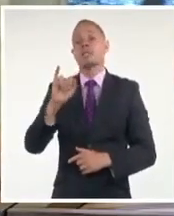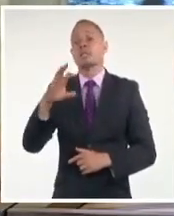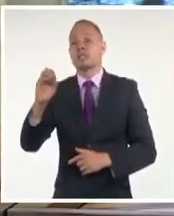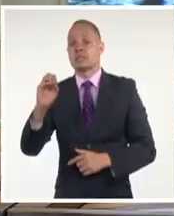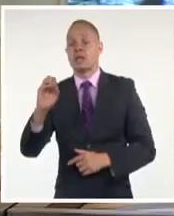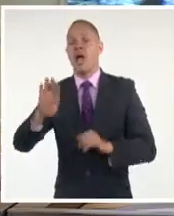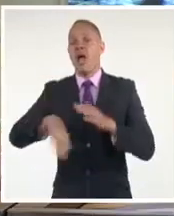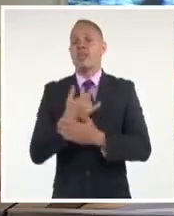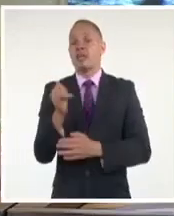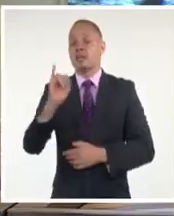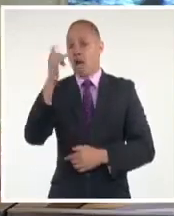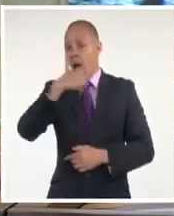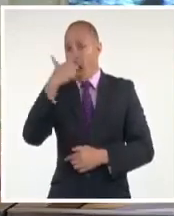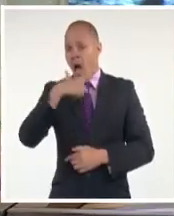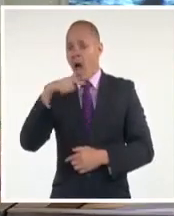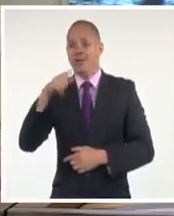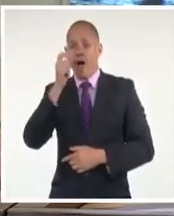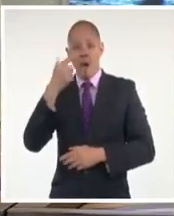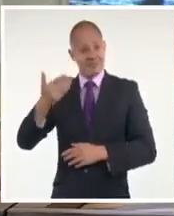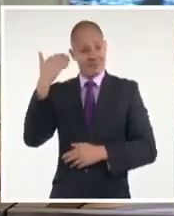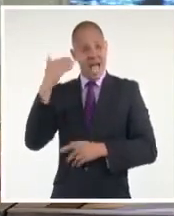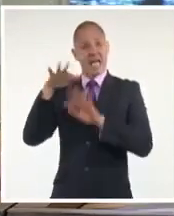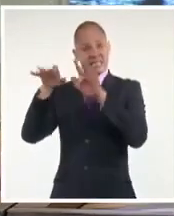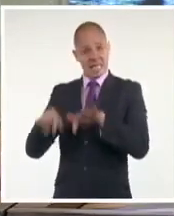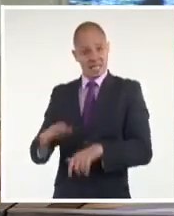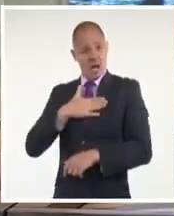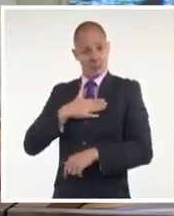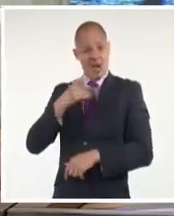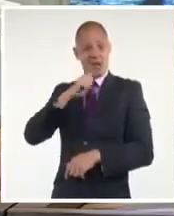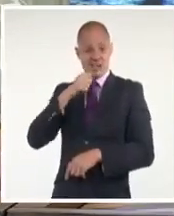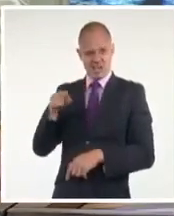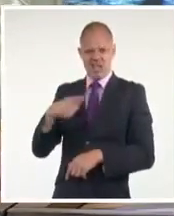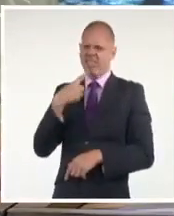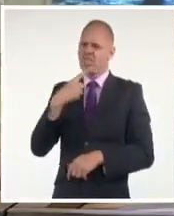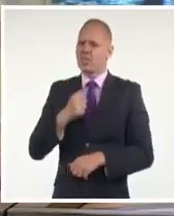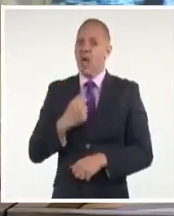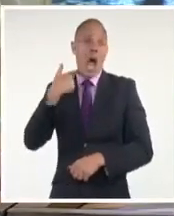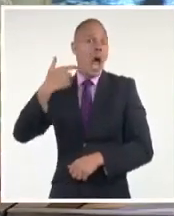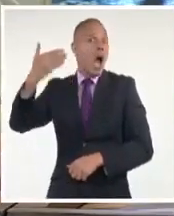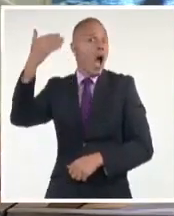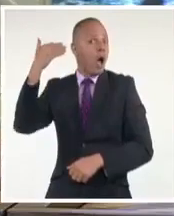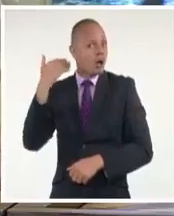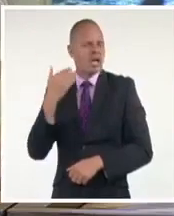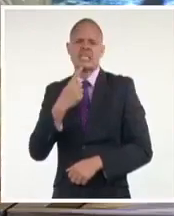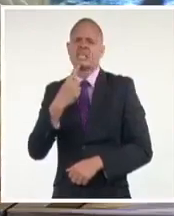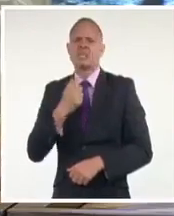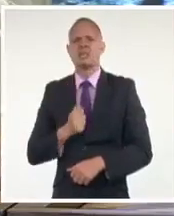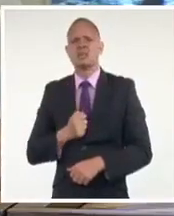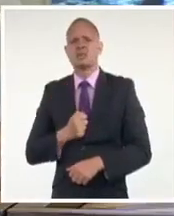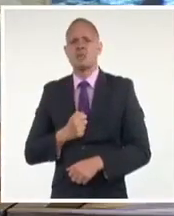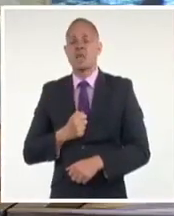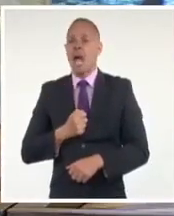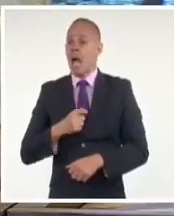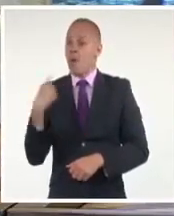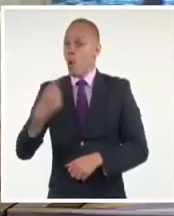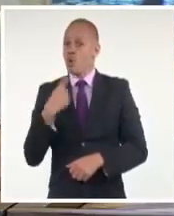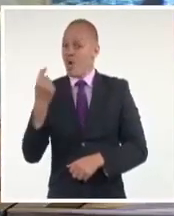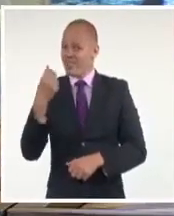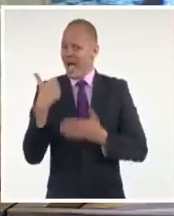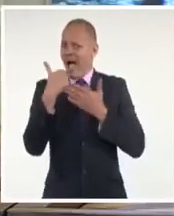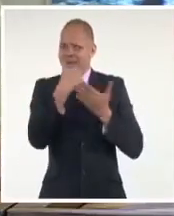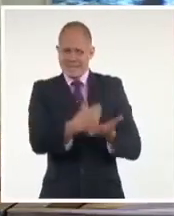del subsecretario Mallory, en el que precisamente habla de negarle a Cuba dinero y